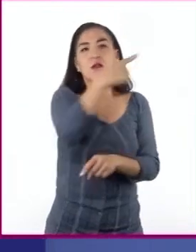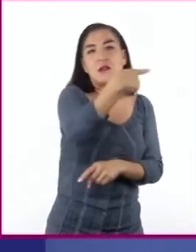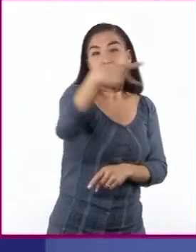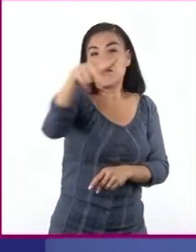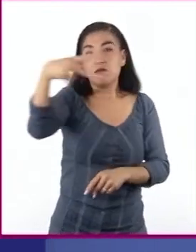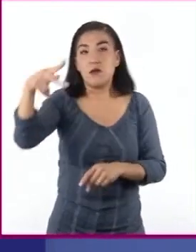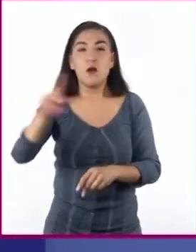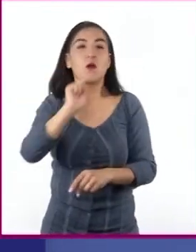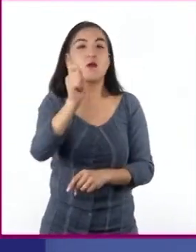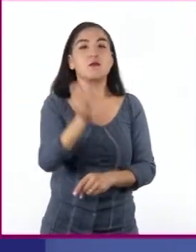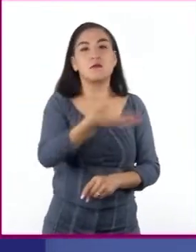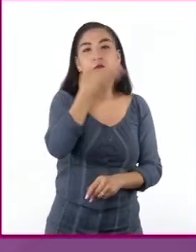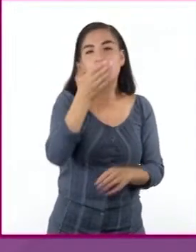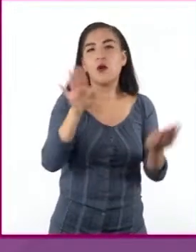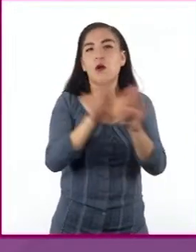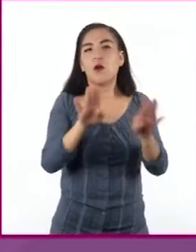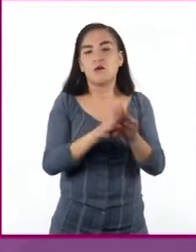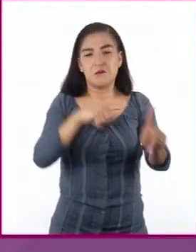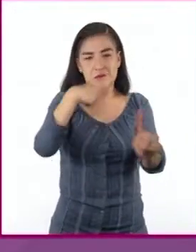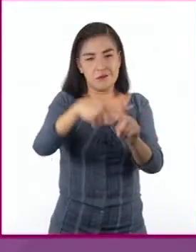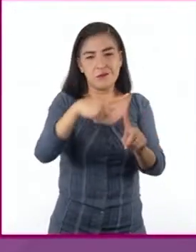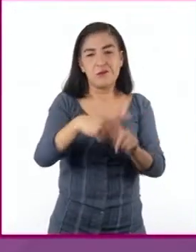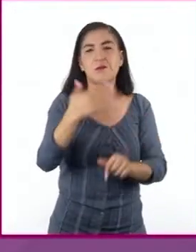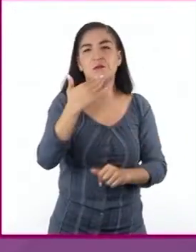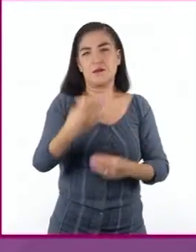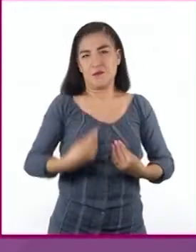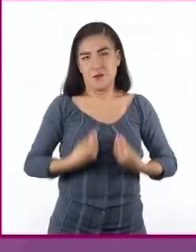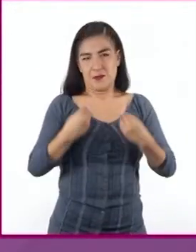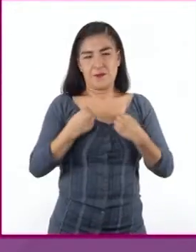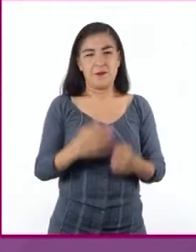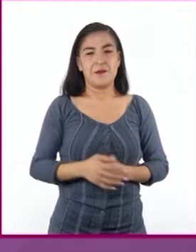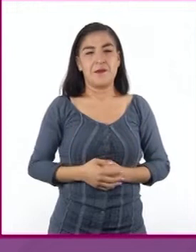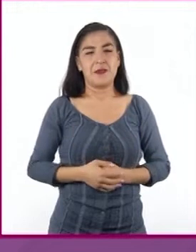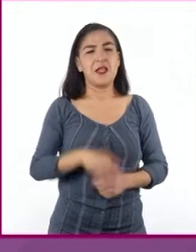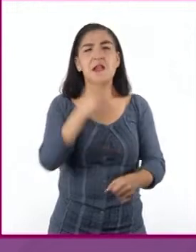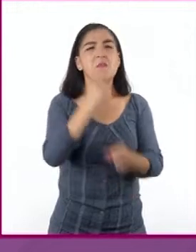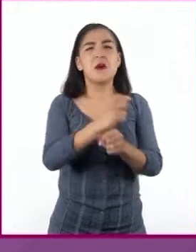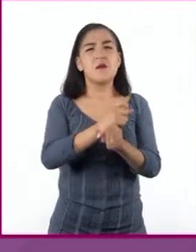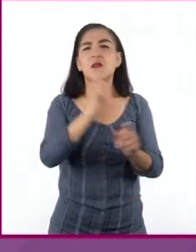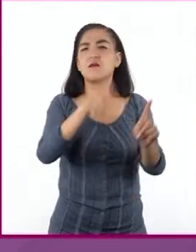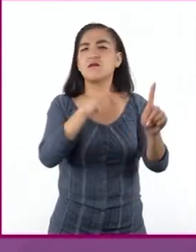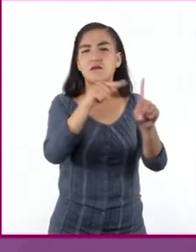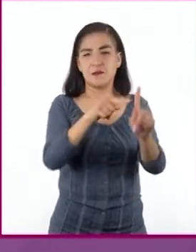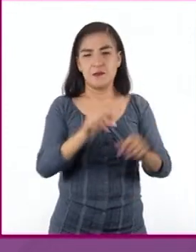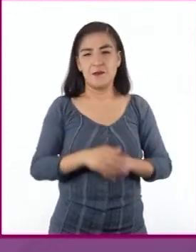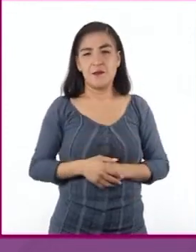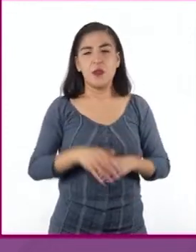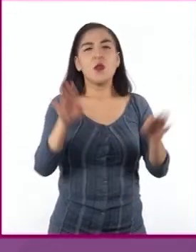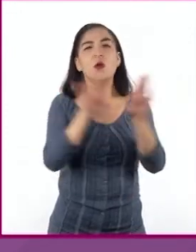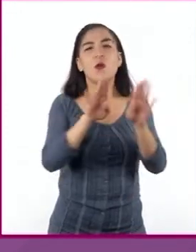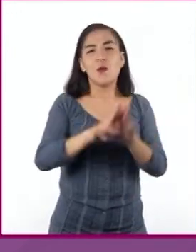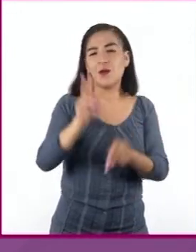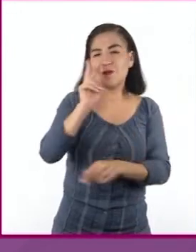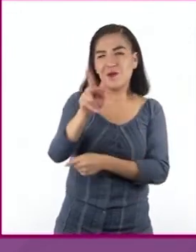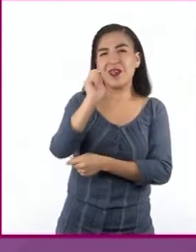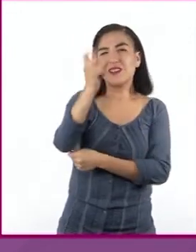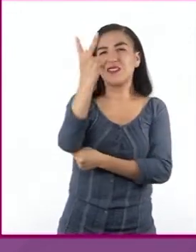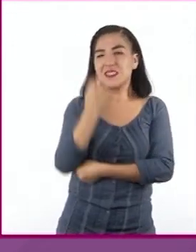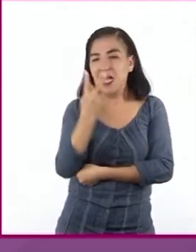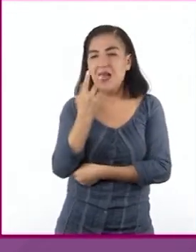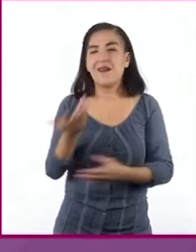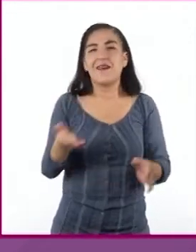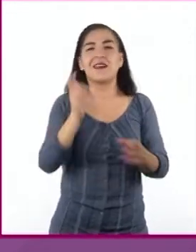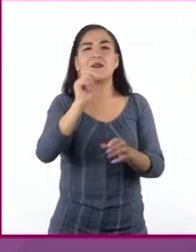influye de manera positiva. Un primer paso es que ustedes identifiquen anuncios o